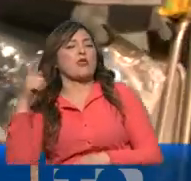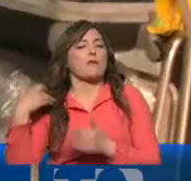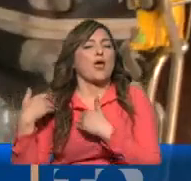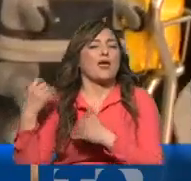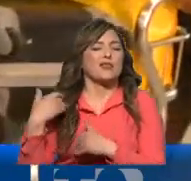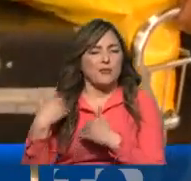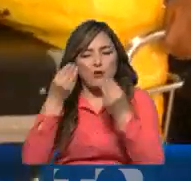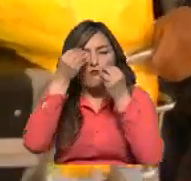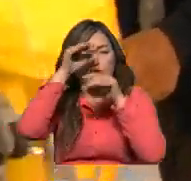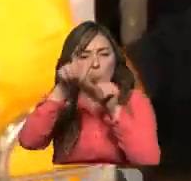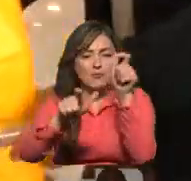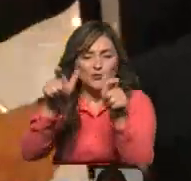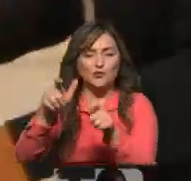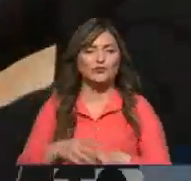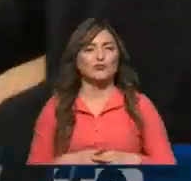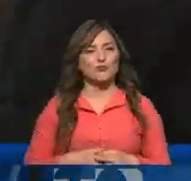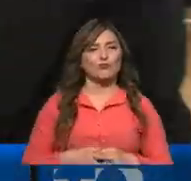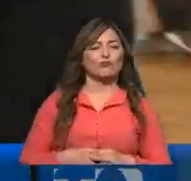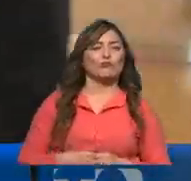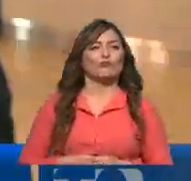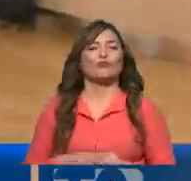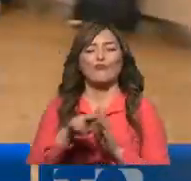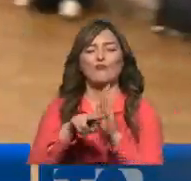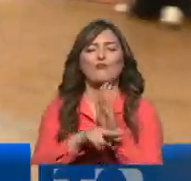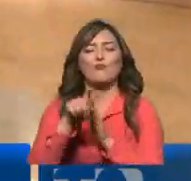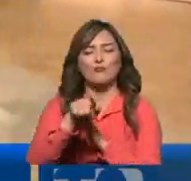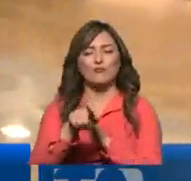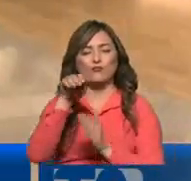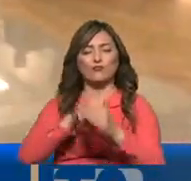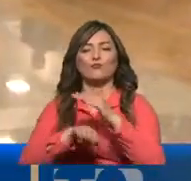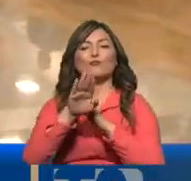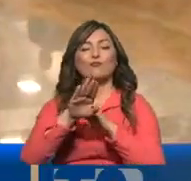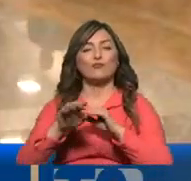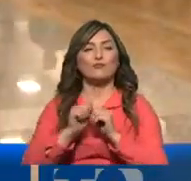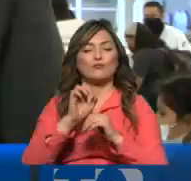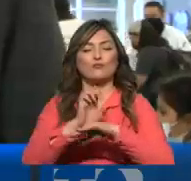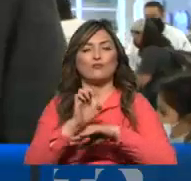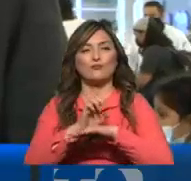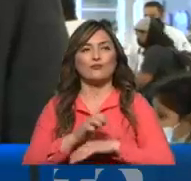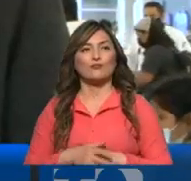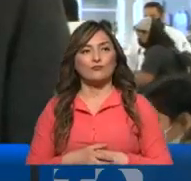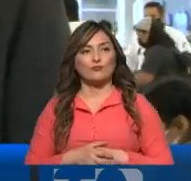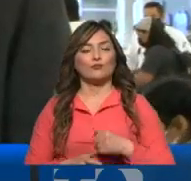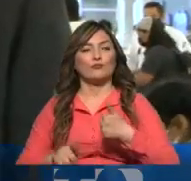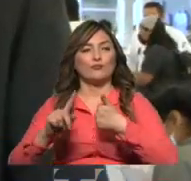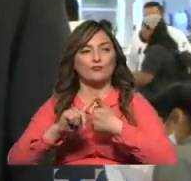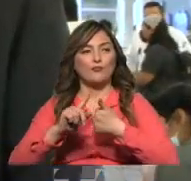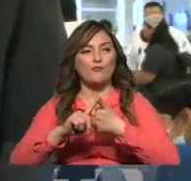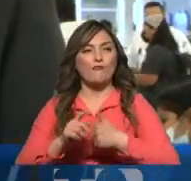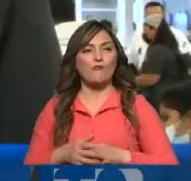aerolíneas. Desde la comunicación de Quiport, recuerdan los requisitos que se necesitan para ingresar a territorio ecuatoriano. Que se debe